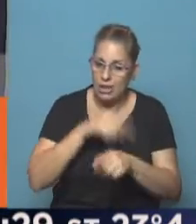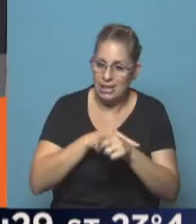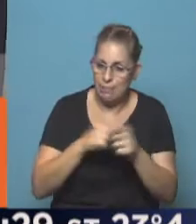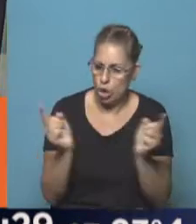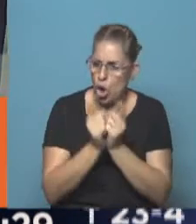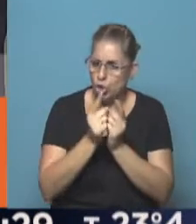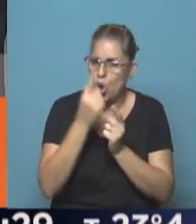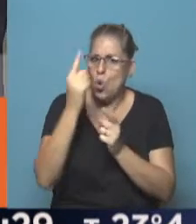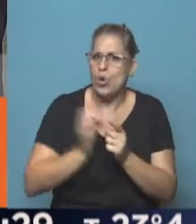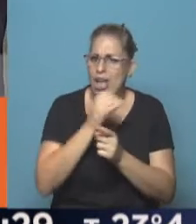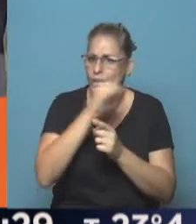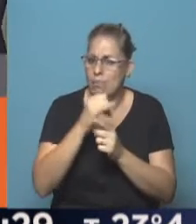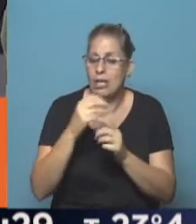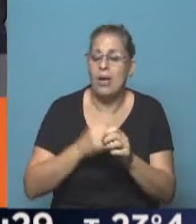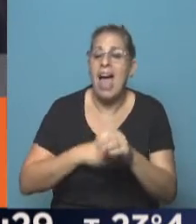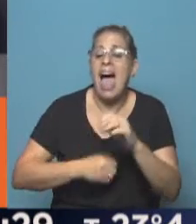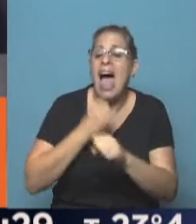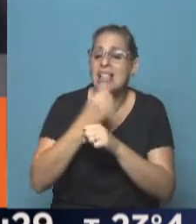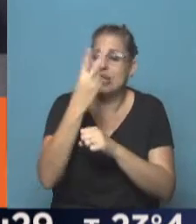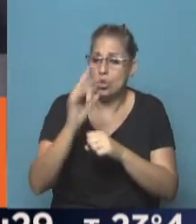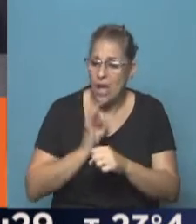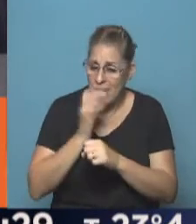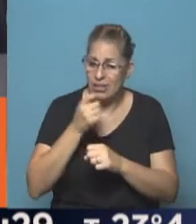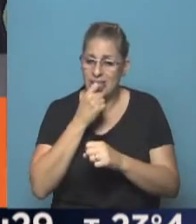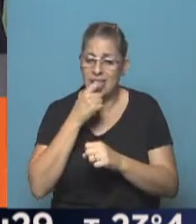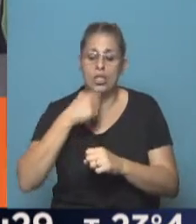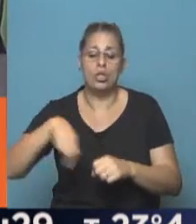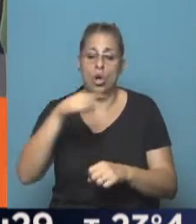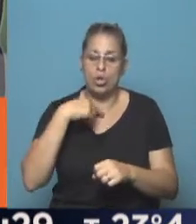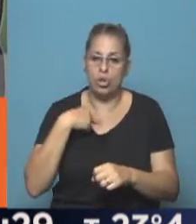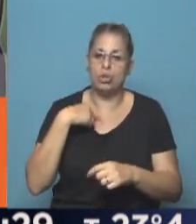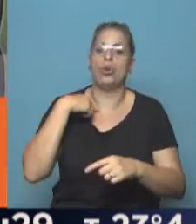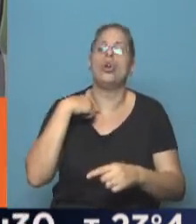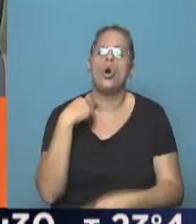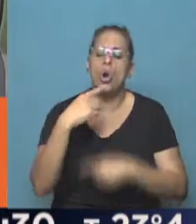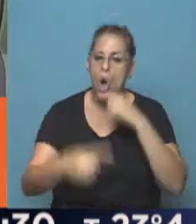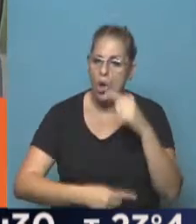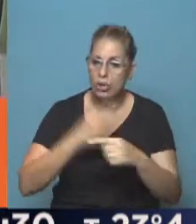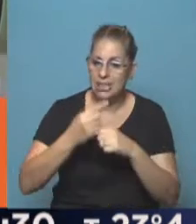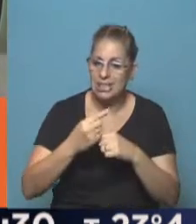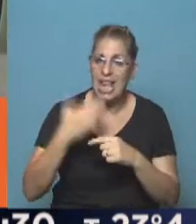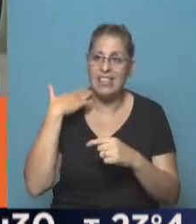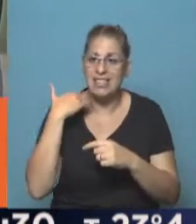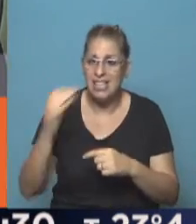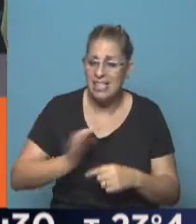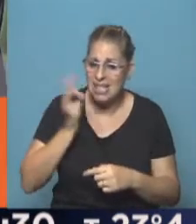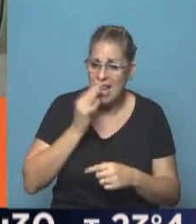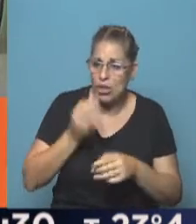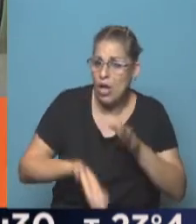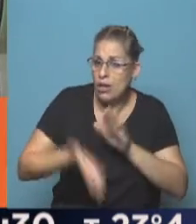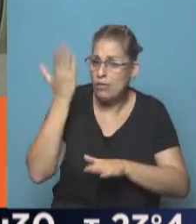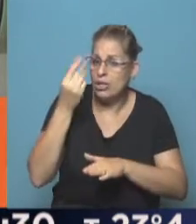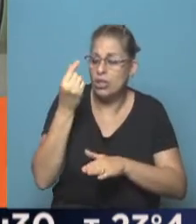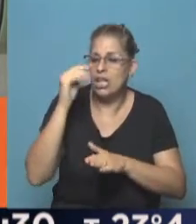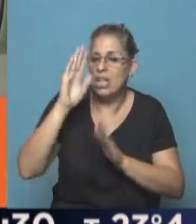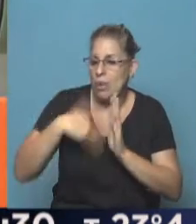medio, máximo 2 años. Si lo que nosotros hacemos es mantener vivo un proceso durante 16 años, la inflación licúa la